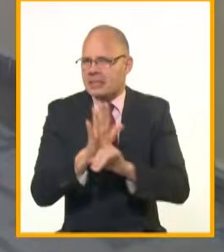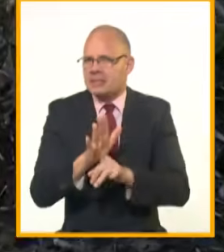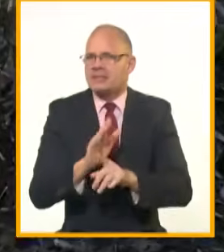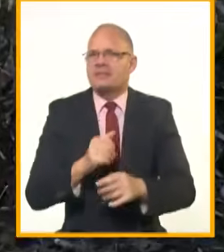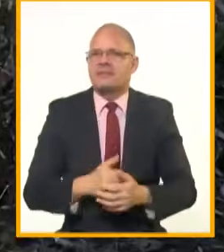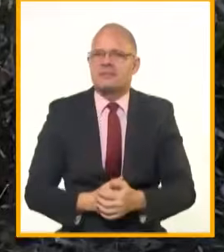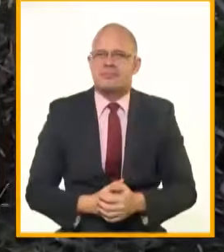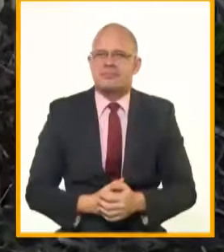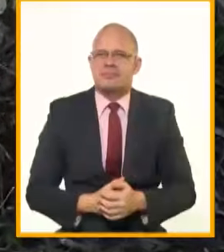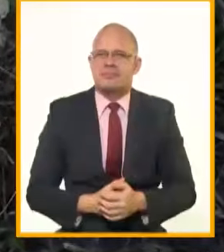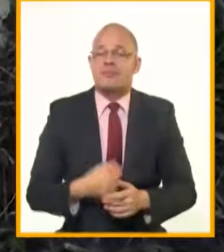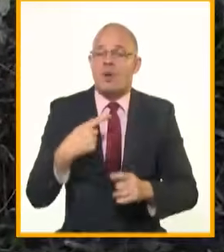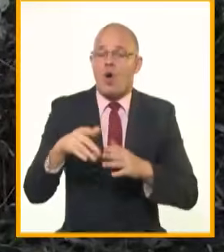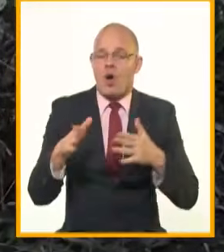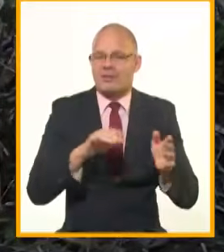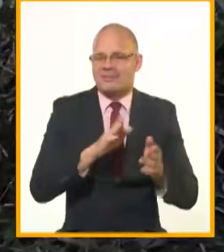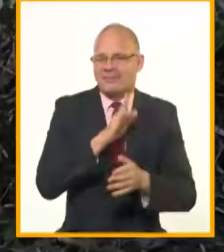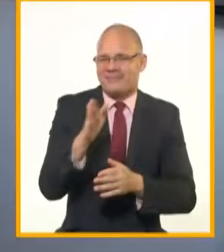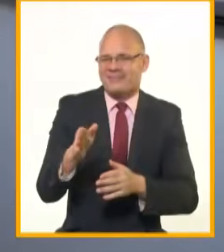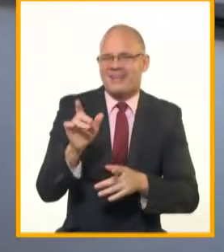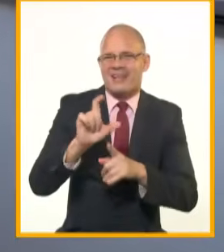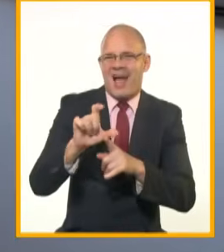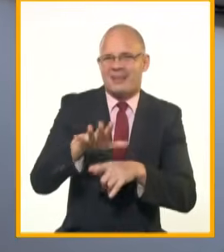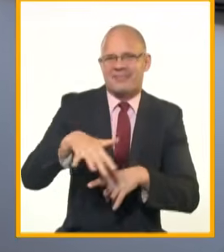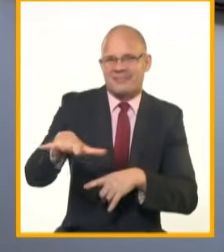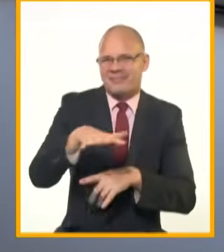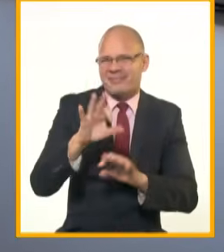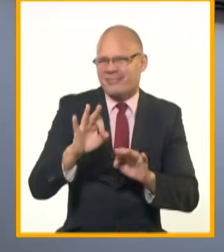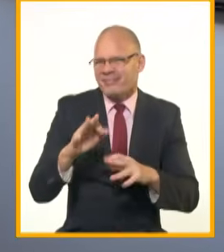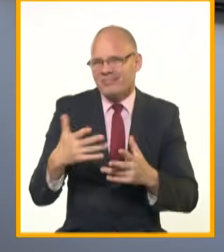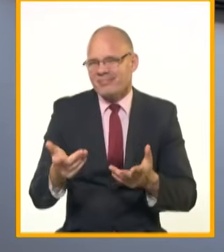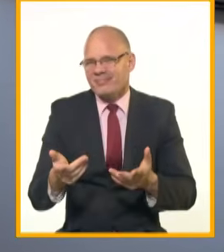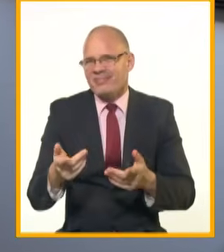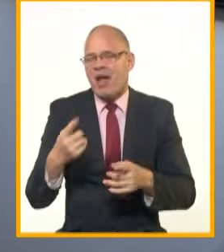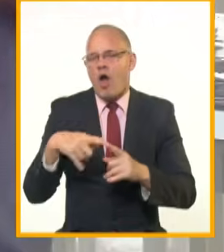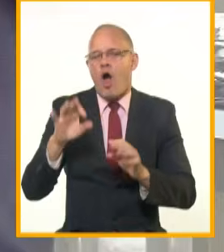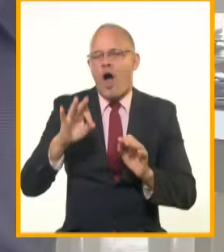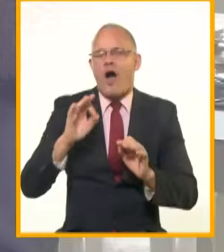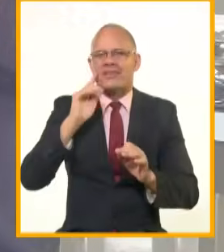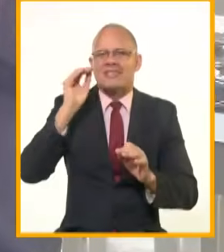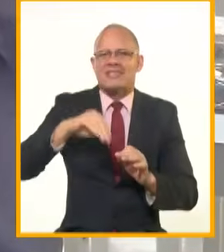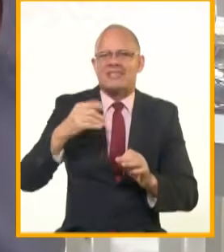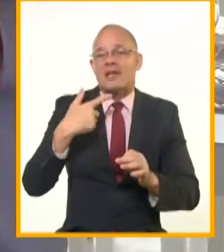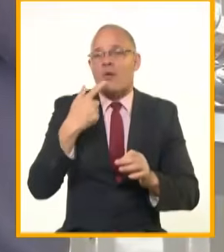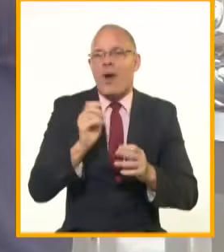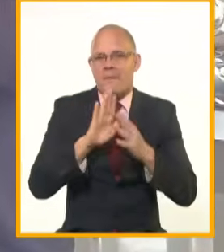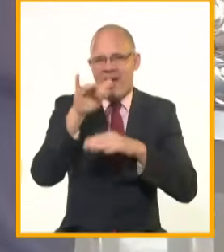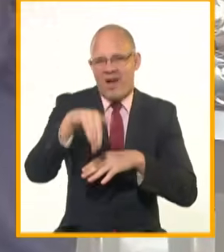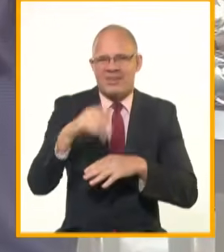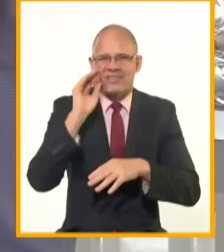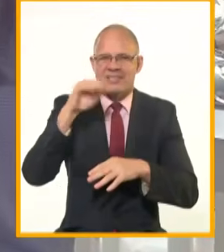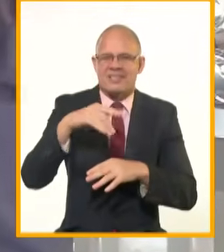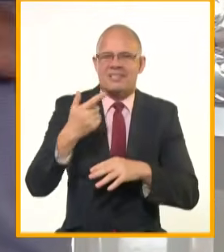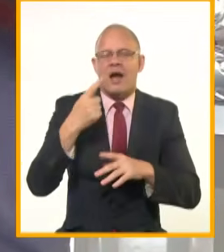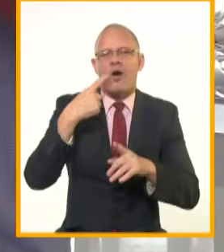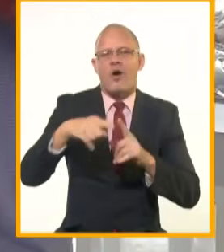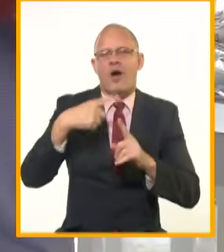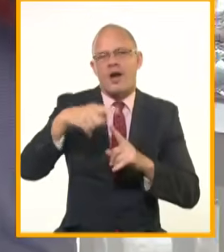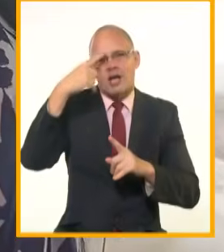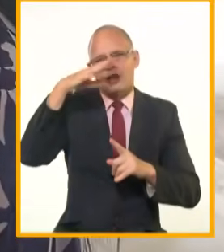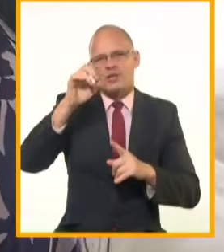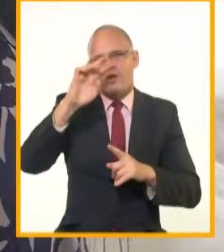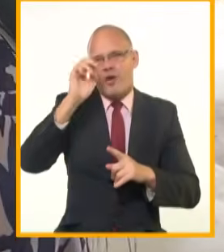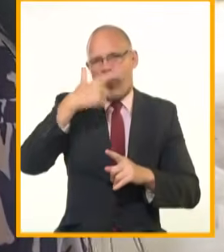días. Hasta la finca El Portal Aranjuez, ubicado en el complejo Las Terrazas, llegó el ministro de Turismo, Juan Carlos García